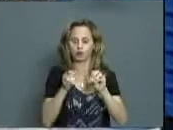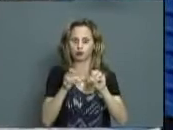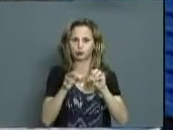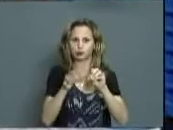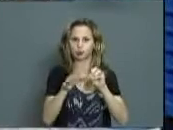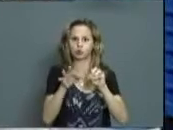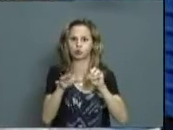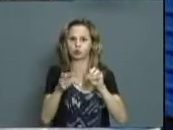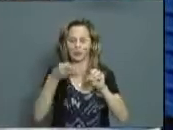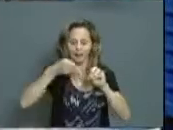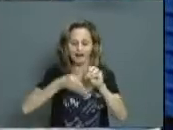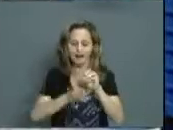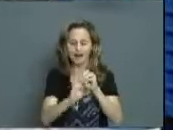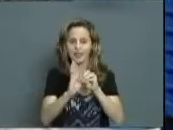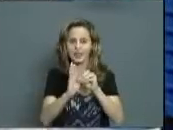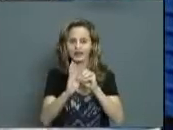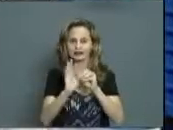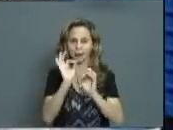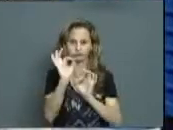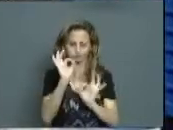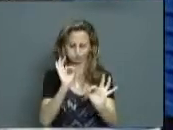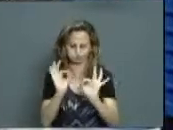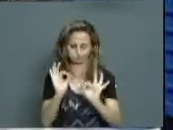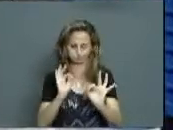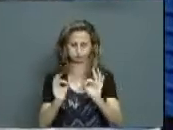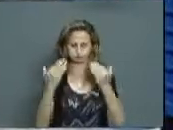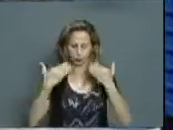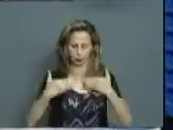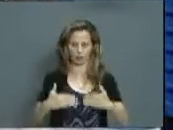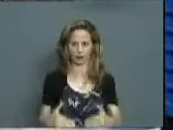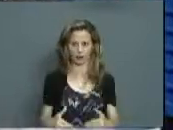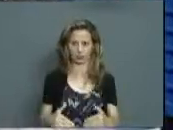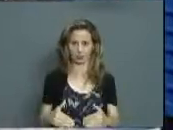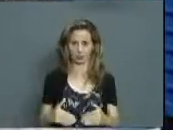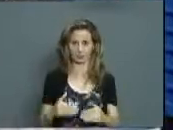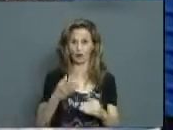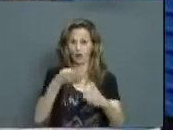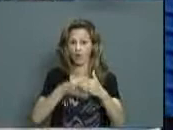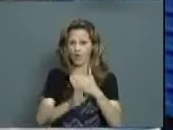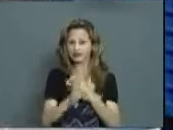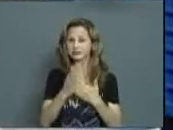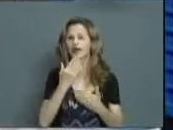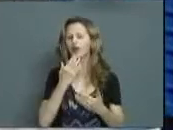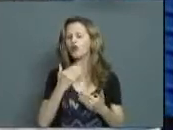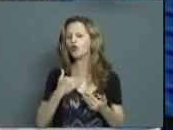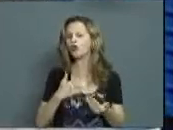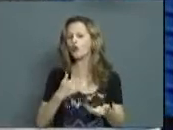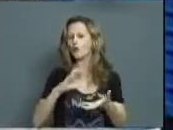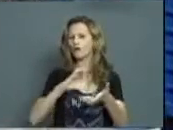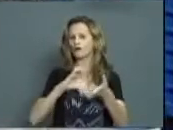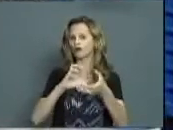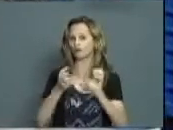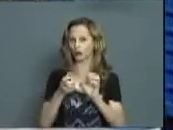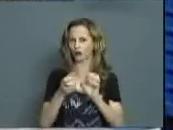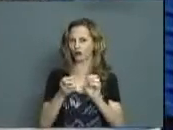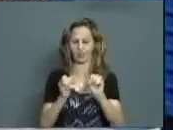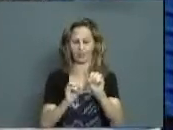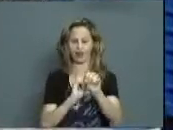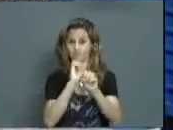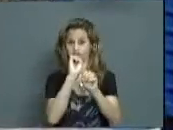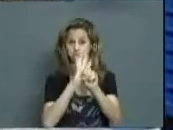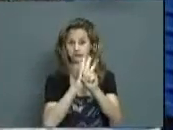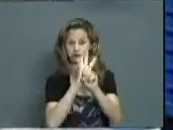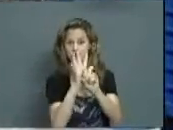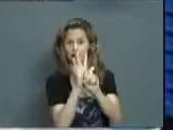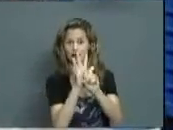información genética para que nuestro propio organismo reproduzca el virus. Ellos para entrar necesitan de la patica del virus,